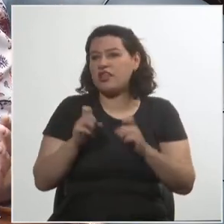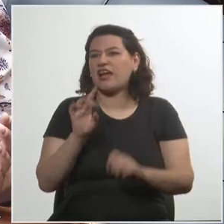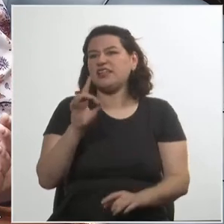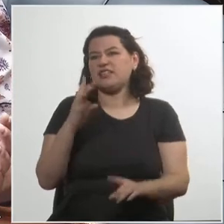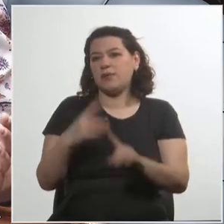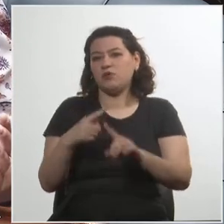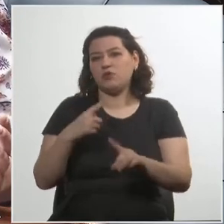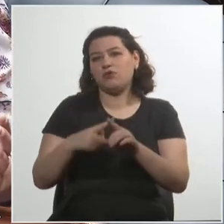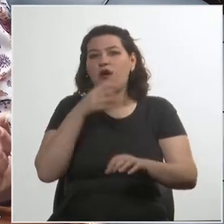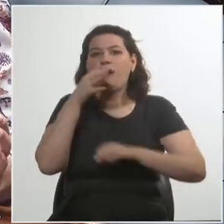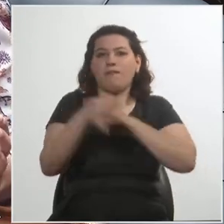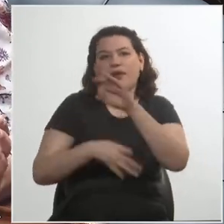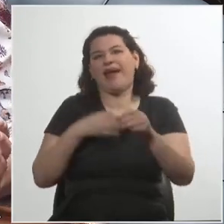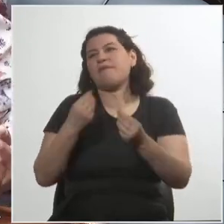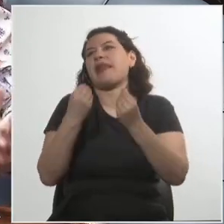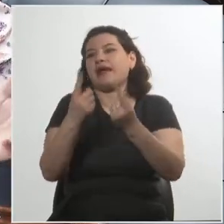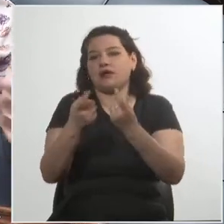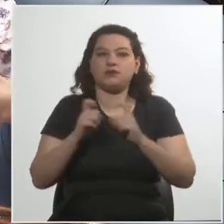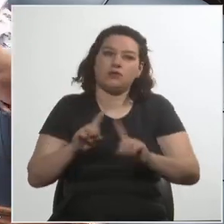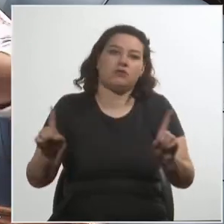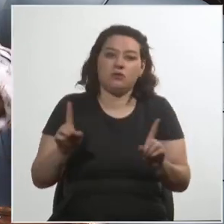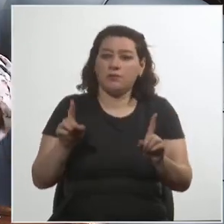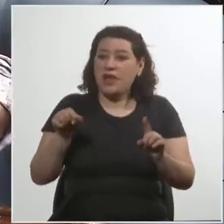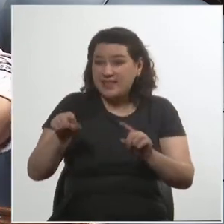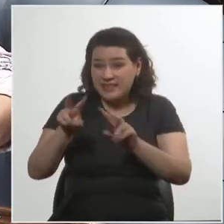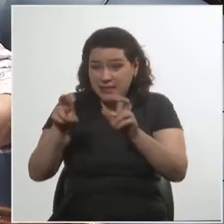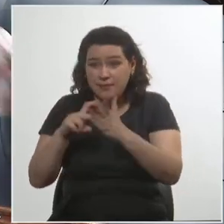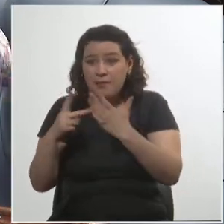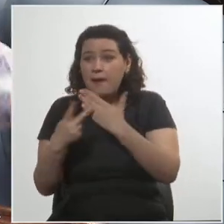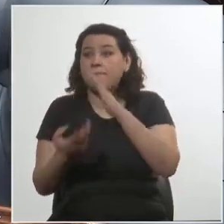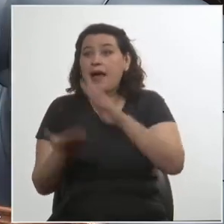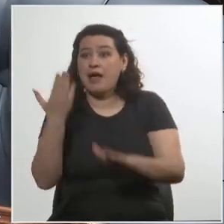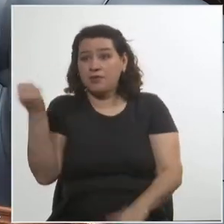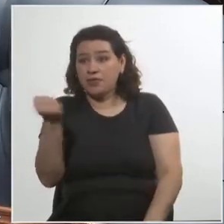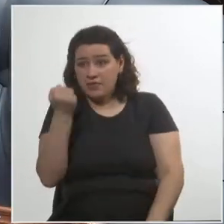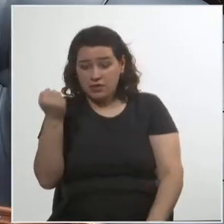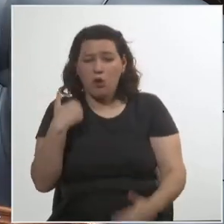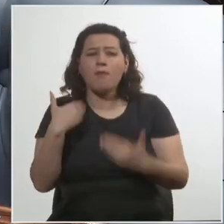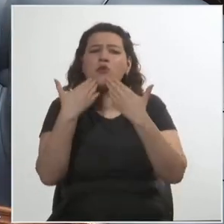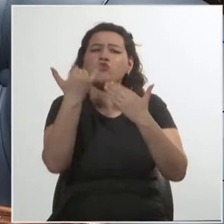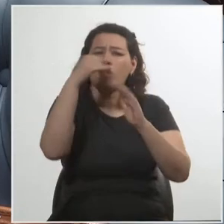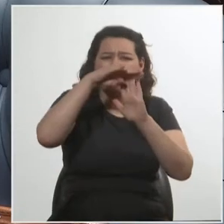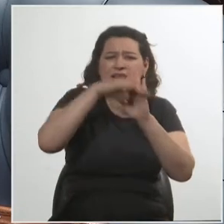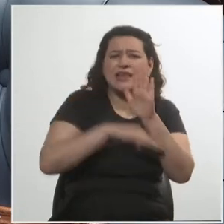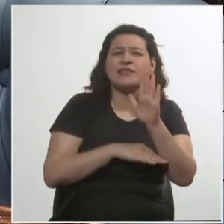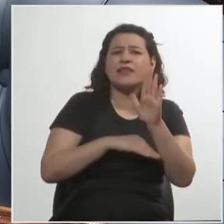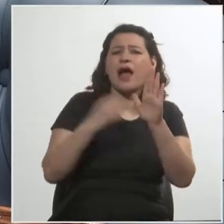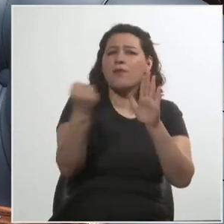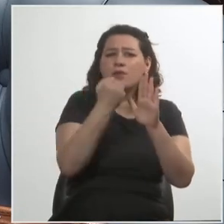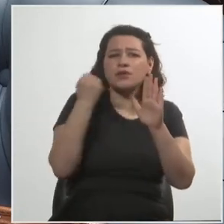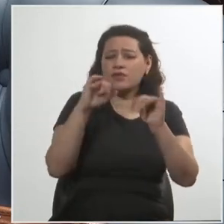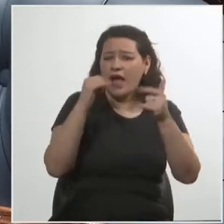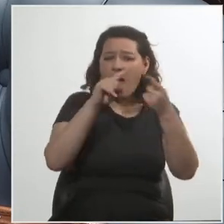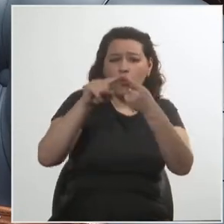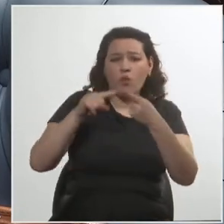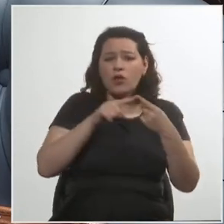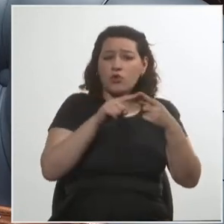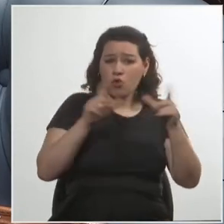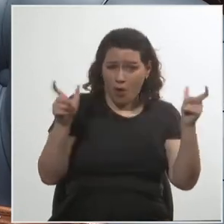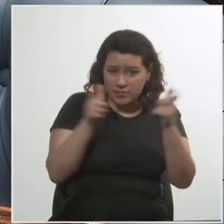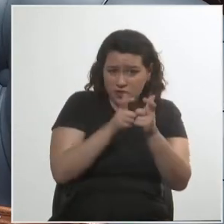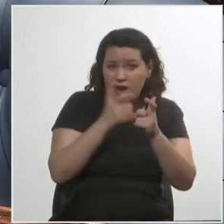argumentar cuál es entonces este proyecto yo pregunto entró En esa lista de priorización que se acordó en la comisión